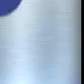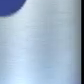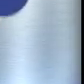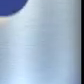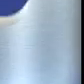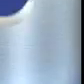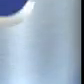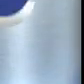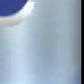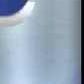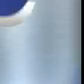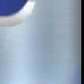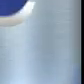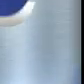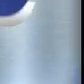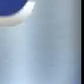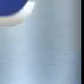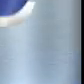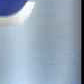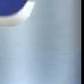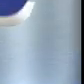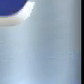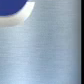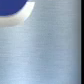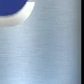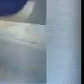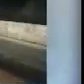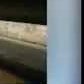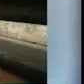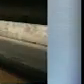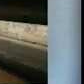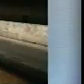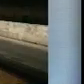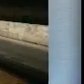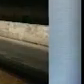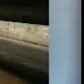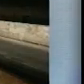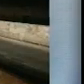Vamos con una información en desarrollo cuando son las